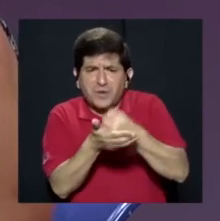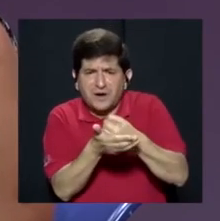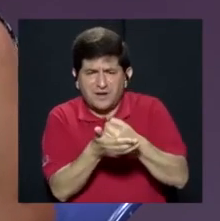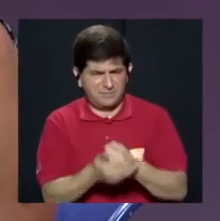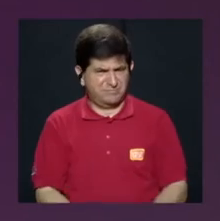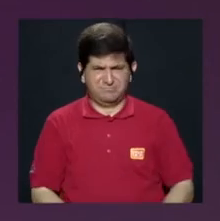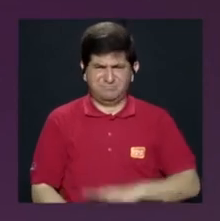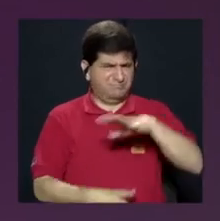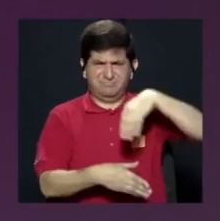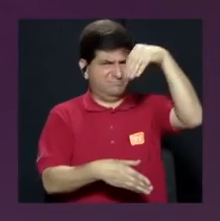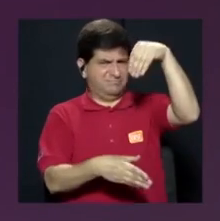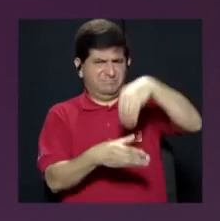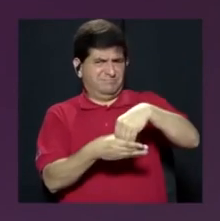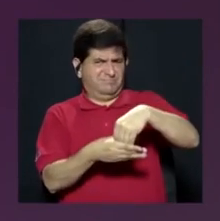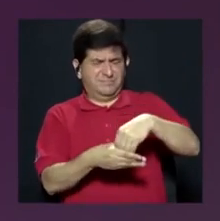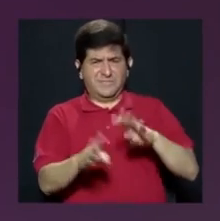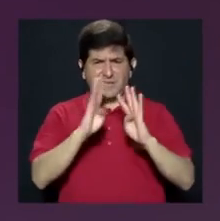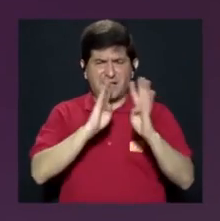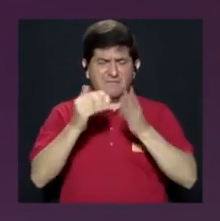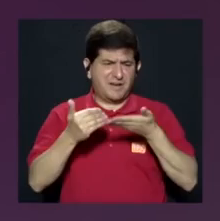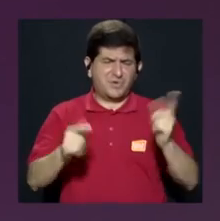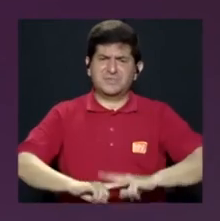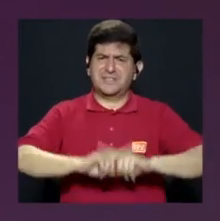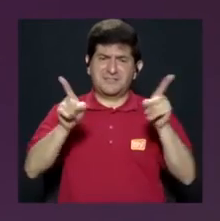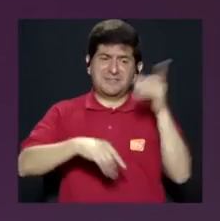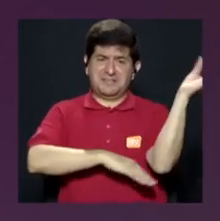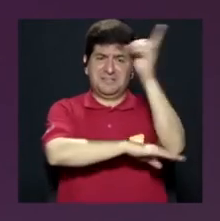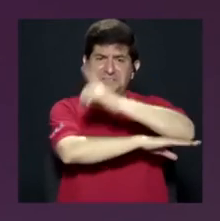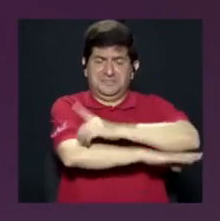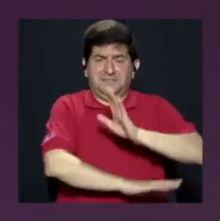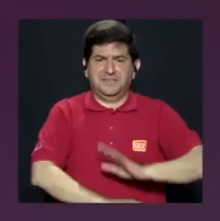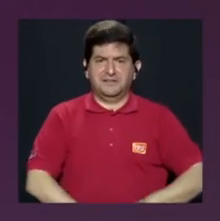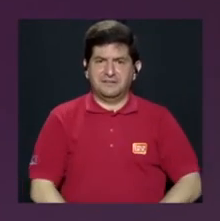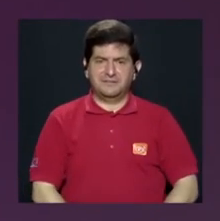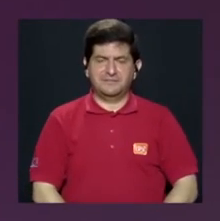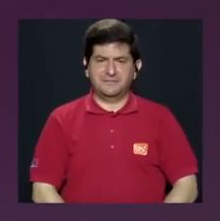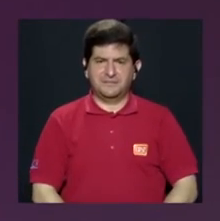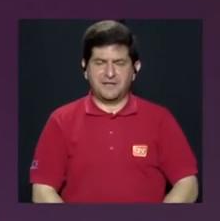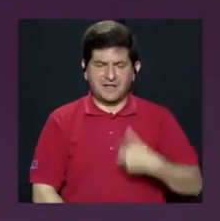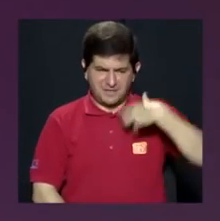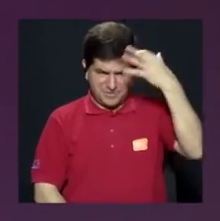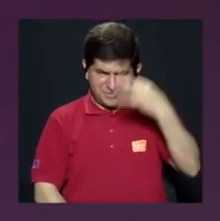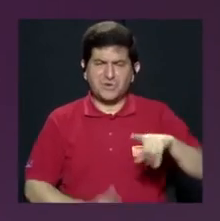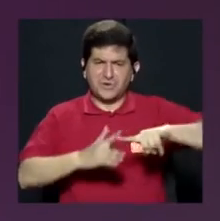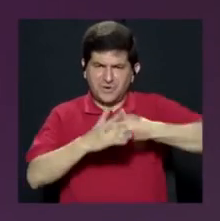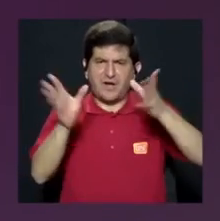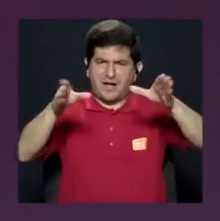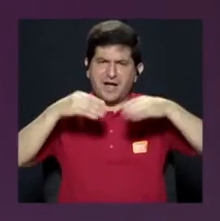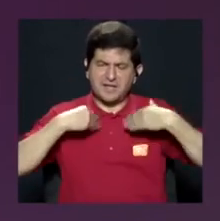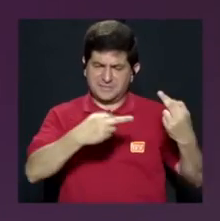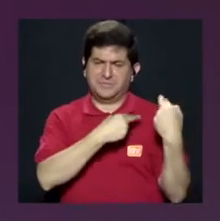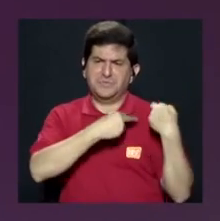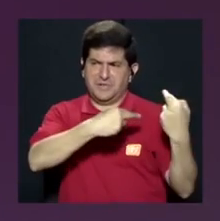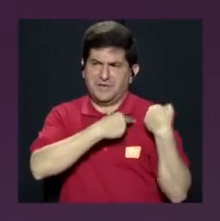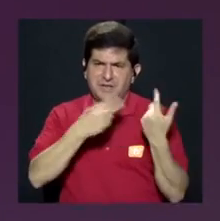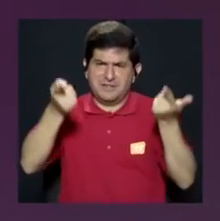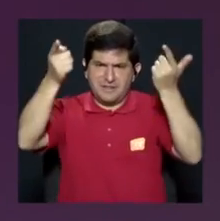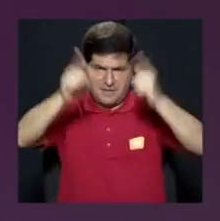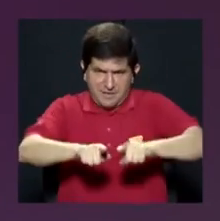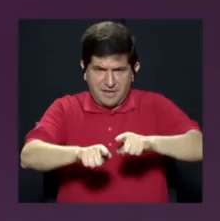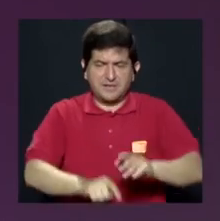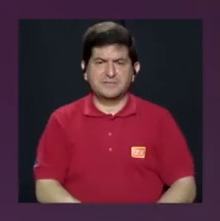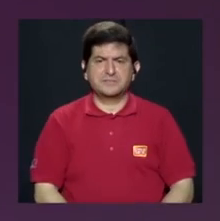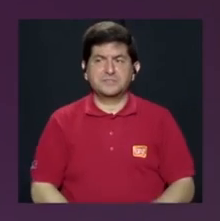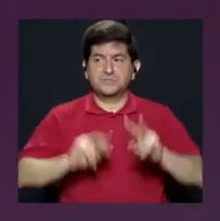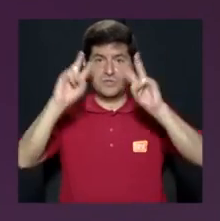el contexto. No, creo que estábamos hablando de cosas diferentes ese día. Entonces creo que deberíamos de empezar a asumir las responsabilidades del caso, asumir